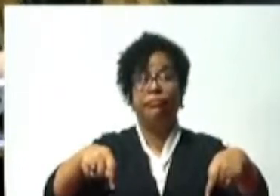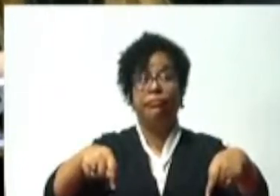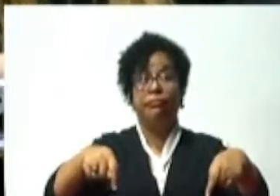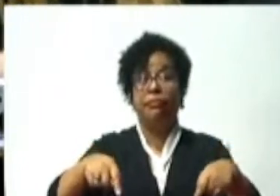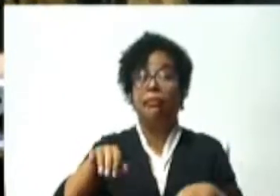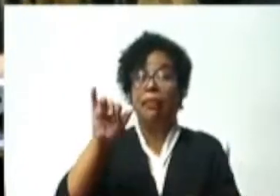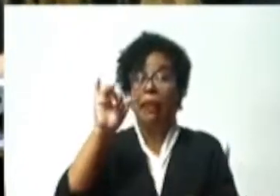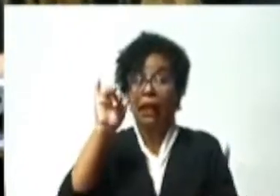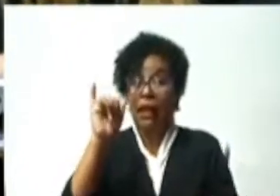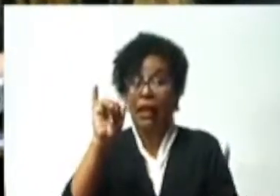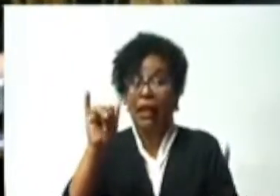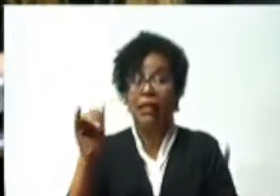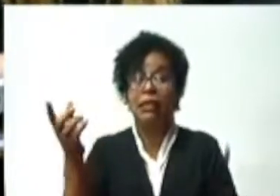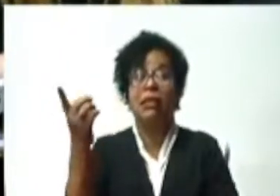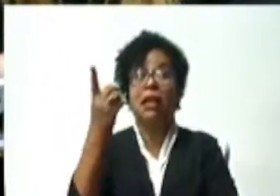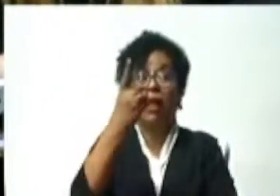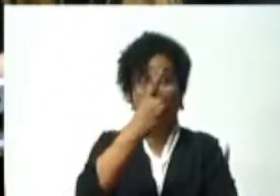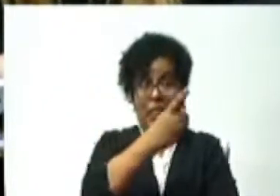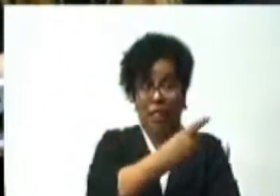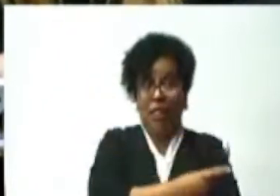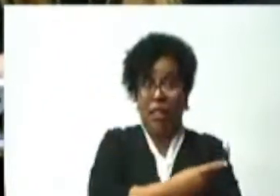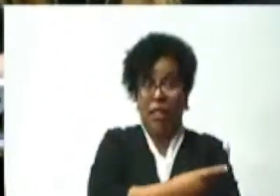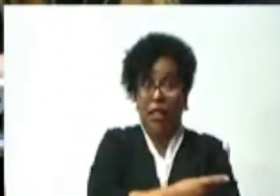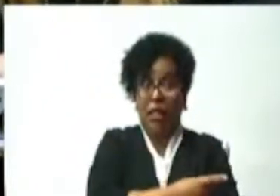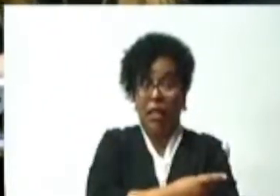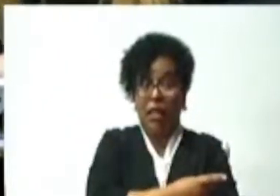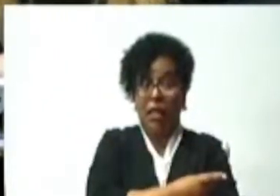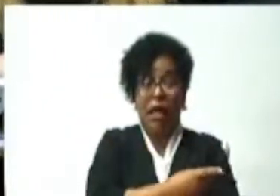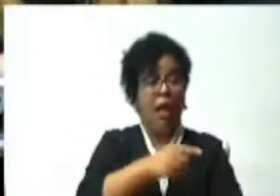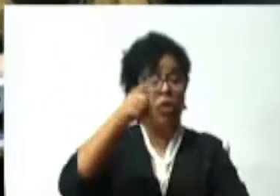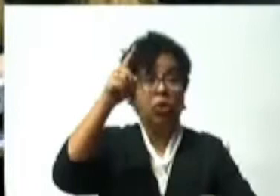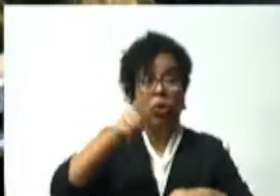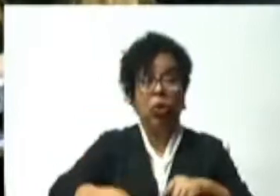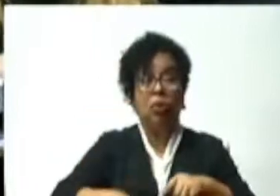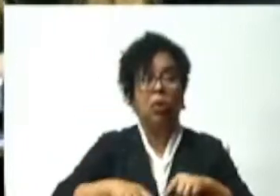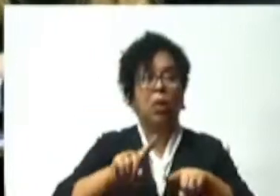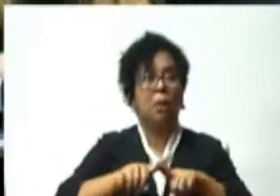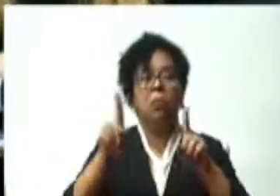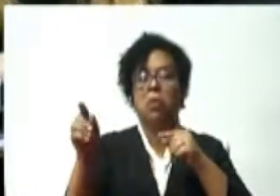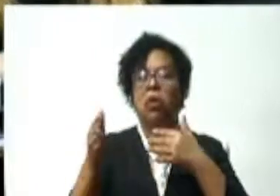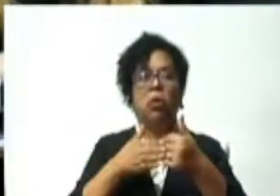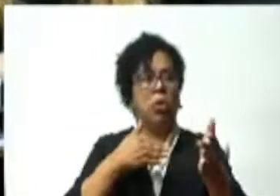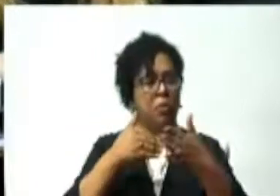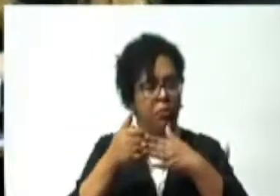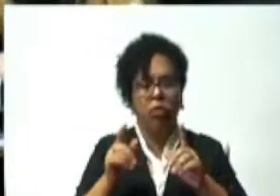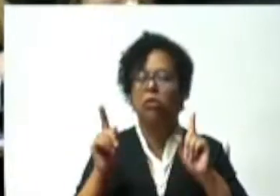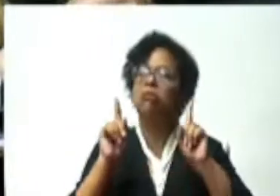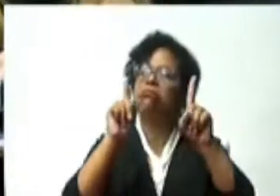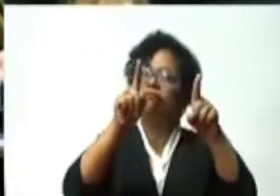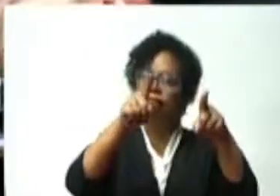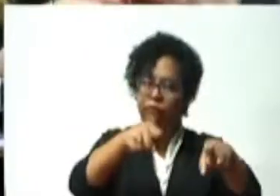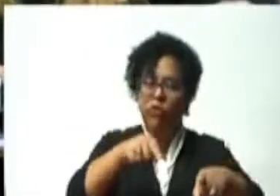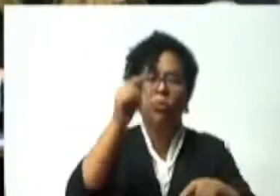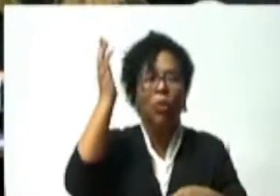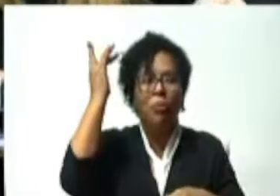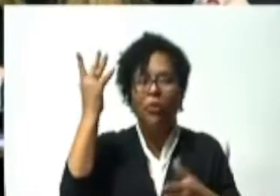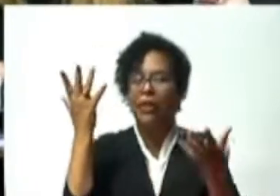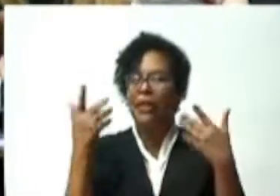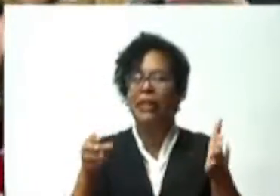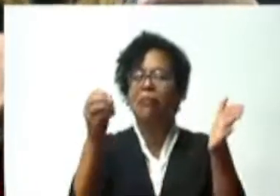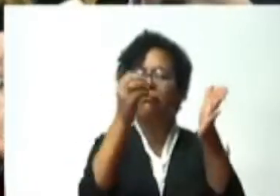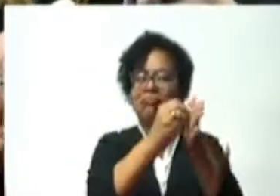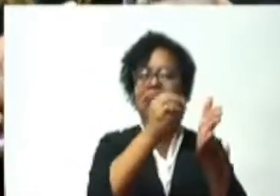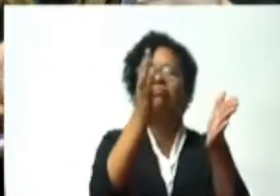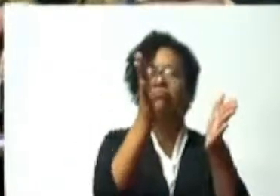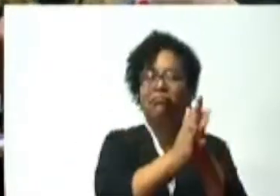para nosotros ir y no faltarle a esa cita, nos trasladamos de las provincias donde estábamos para ir a esa cita con el ministro.